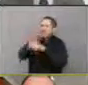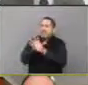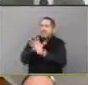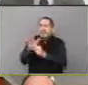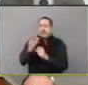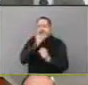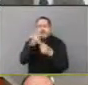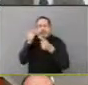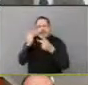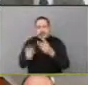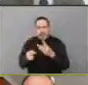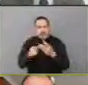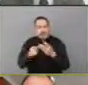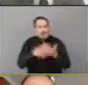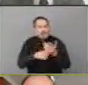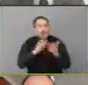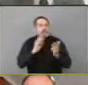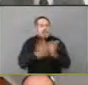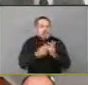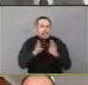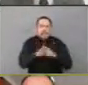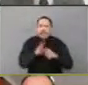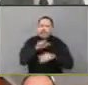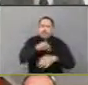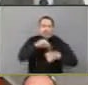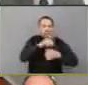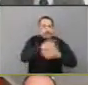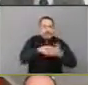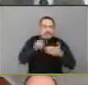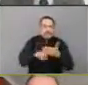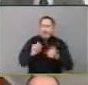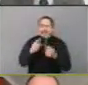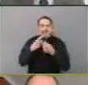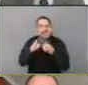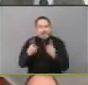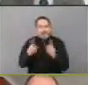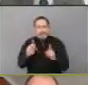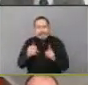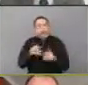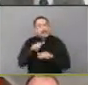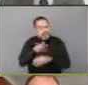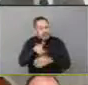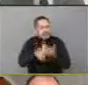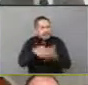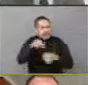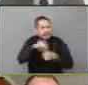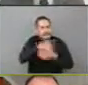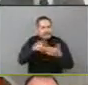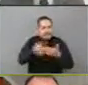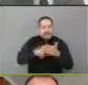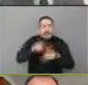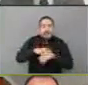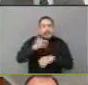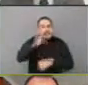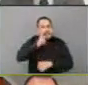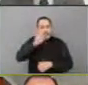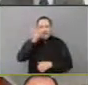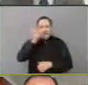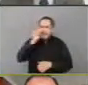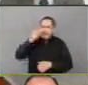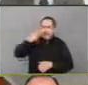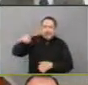se trata de una infracción de naturaleza electoral y no de una diversa, porque lo que sucede en la práctica, y lo hemos visto, es